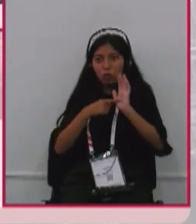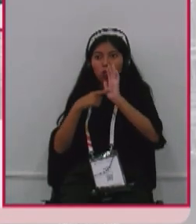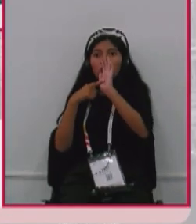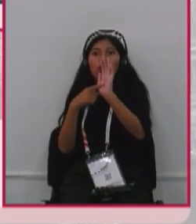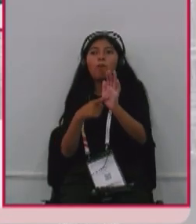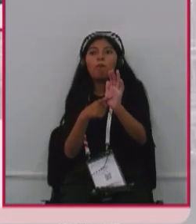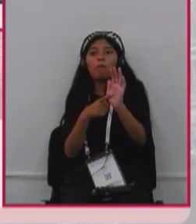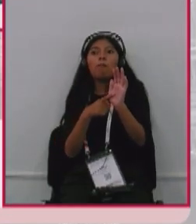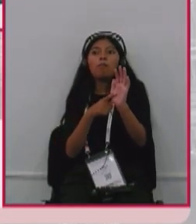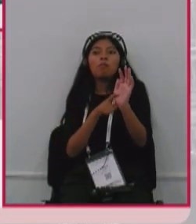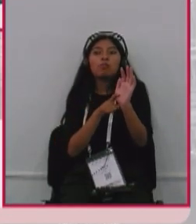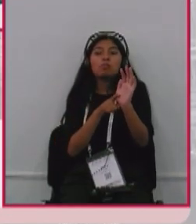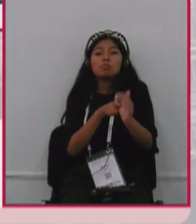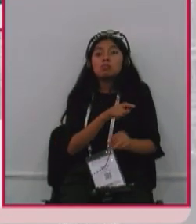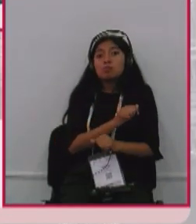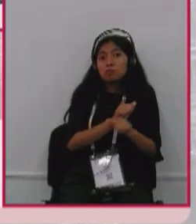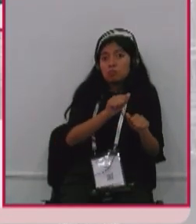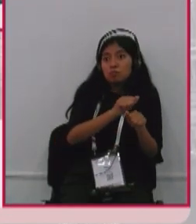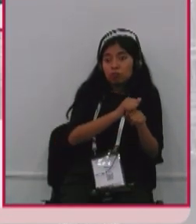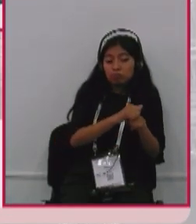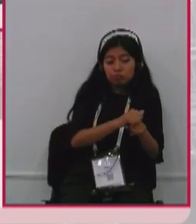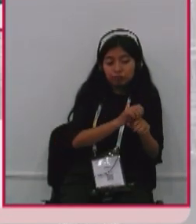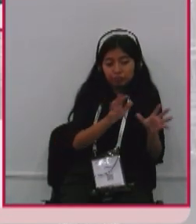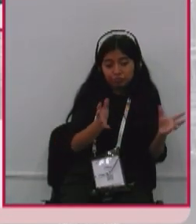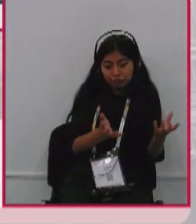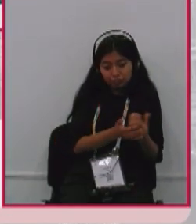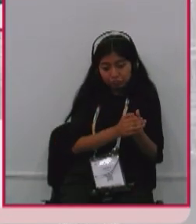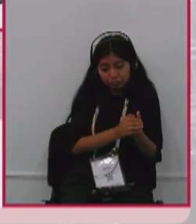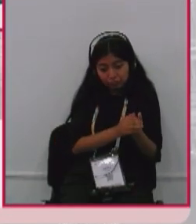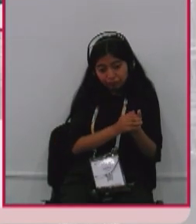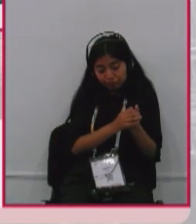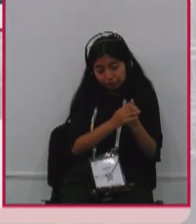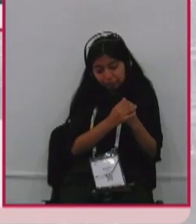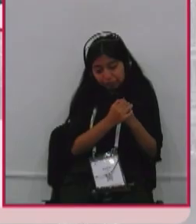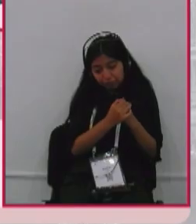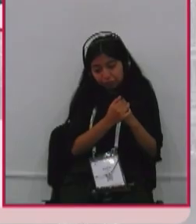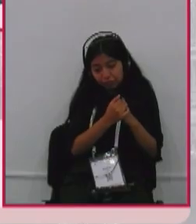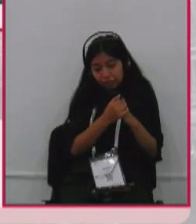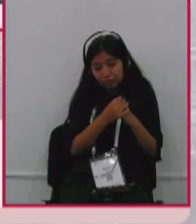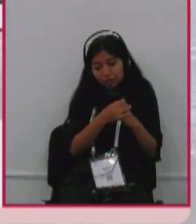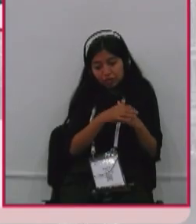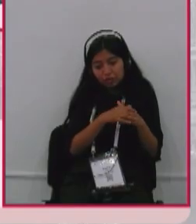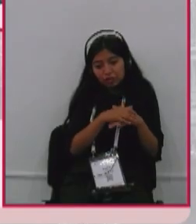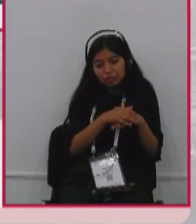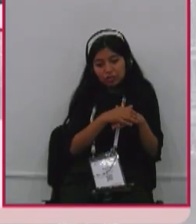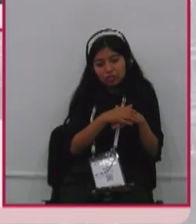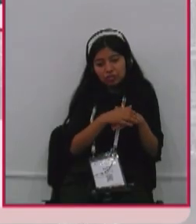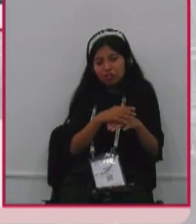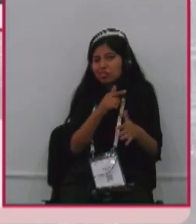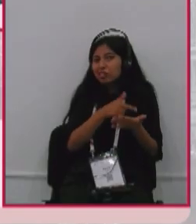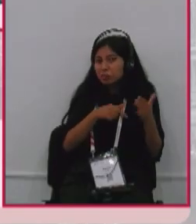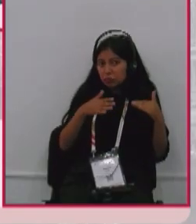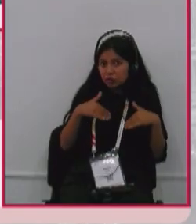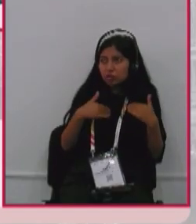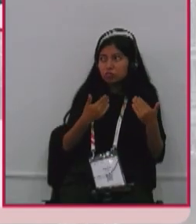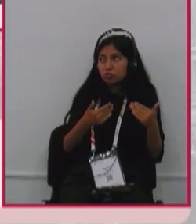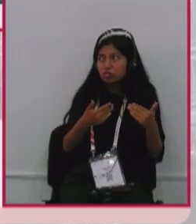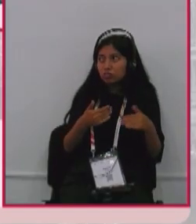demostrar al área de geotecnia, ¿no? Tanto del SAE como de la corporación, que